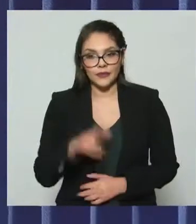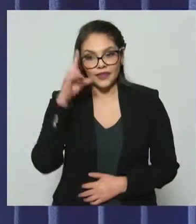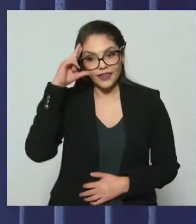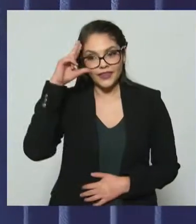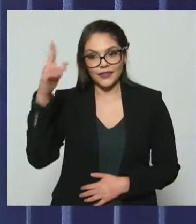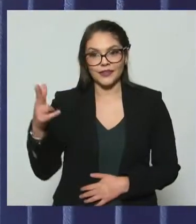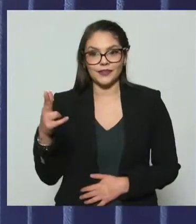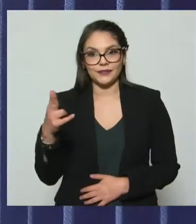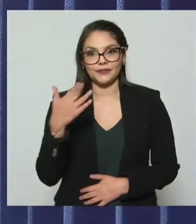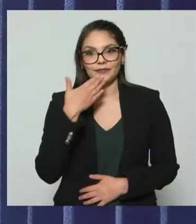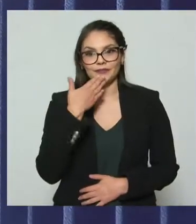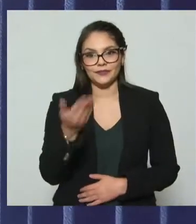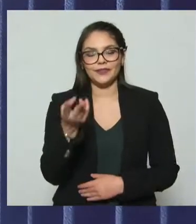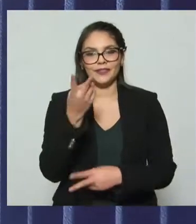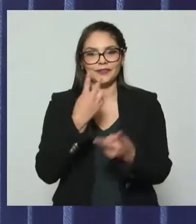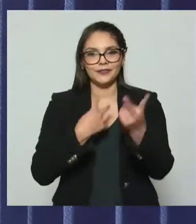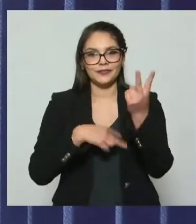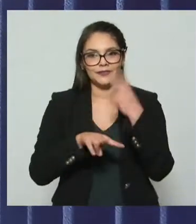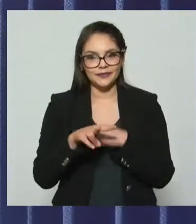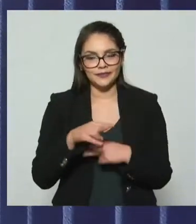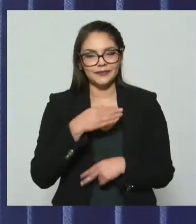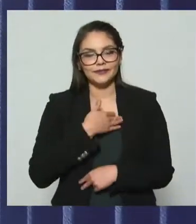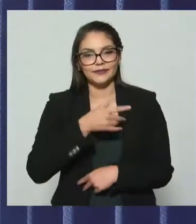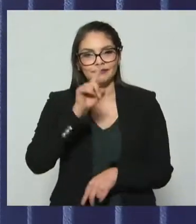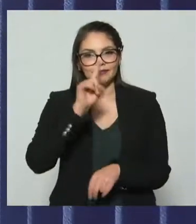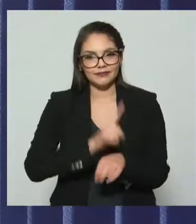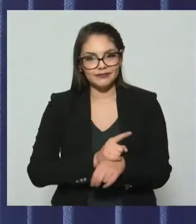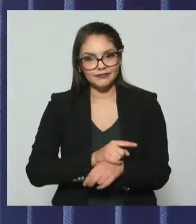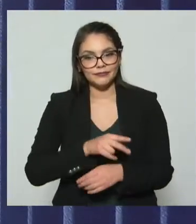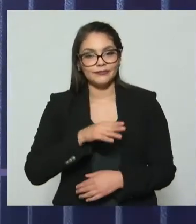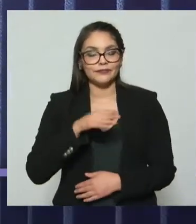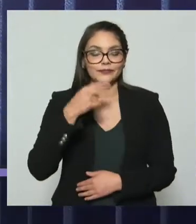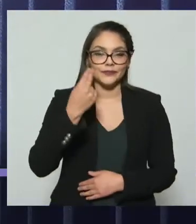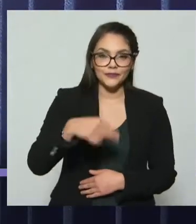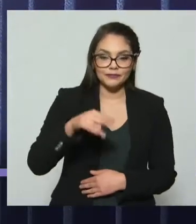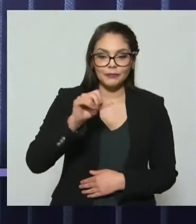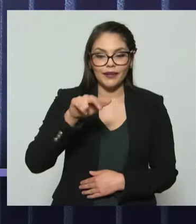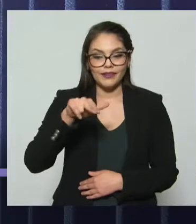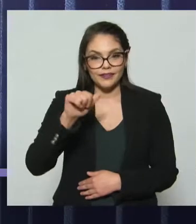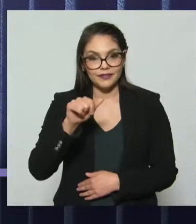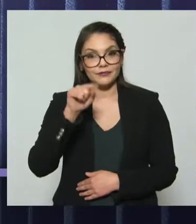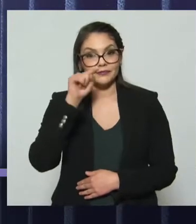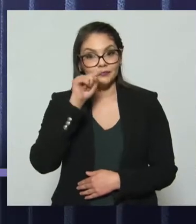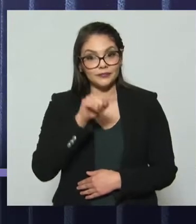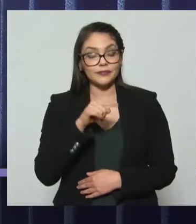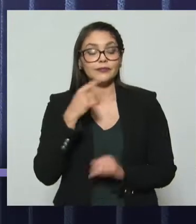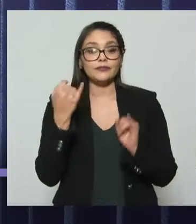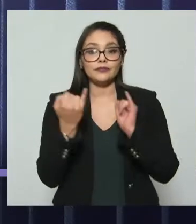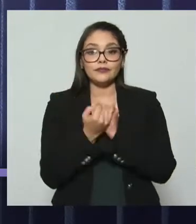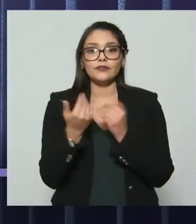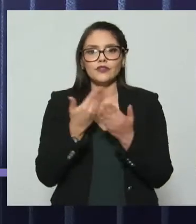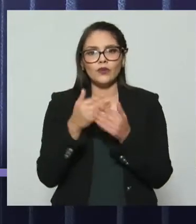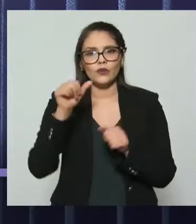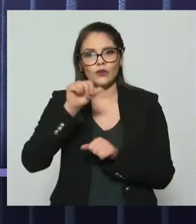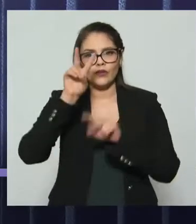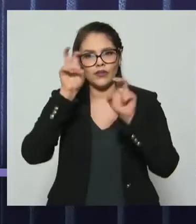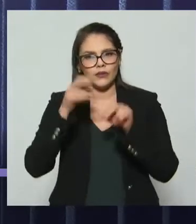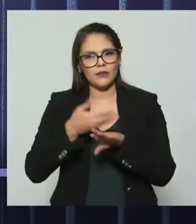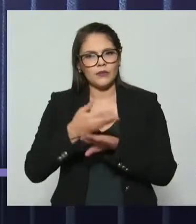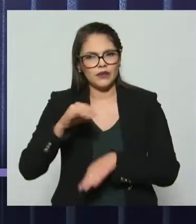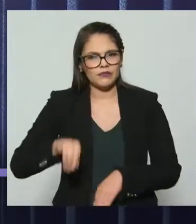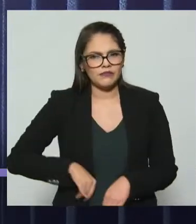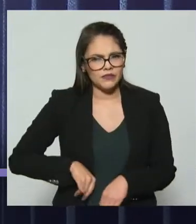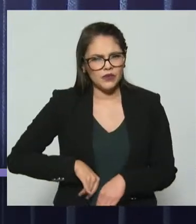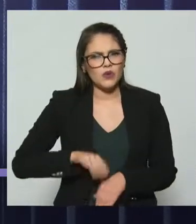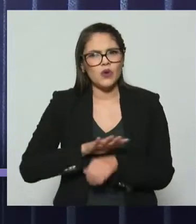Hola, ¿qué tal? Bienvenidos a todos, buenos días, soy Mariana Escobedo, esto es Agenda y Contexto y hoy vamos a hablar de un tema muy interesante, de todo